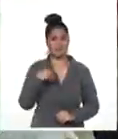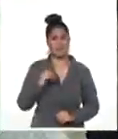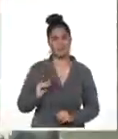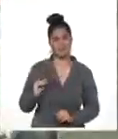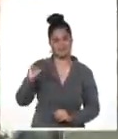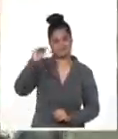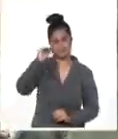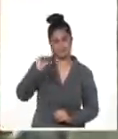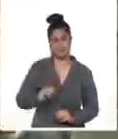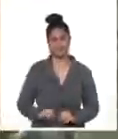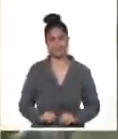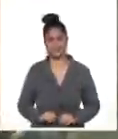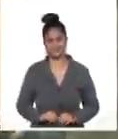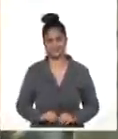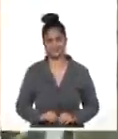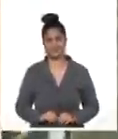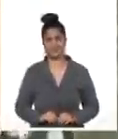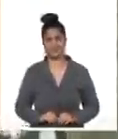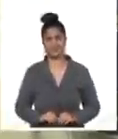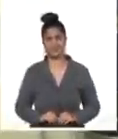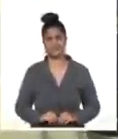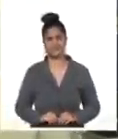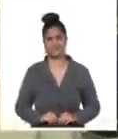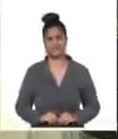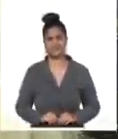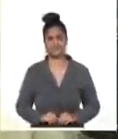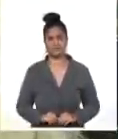seres humanos. Claudia Álvarez Ferrales, Sistema Informativo de la Televisión Cubana.